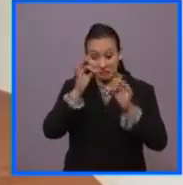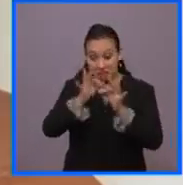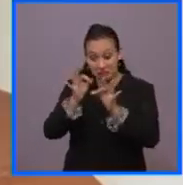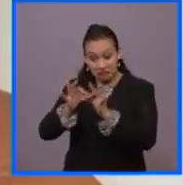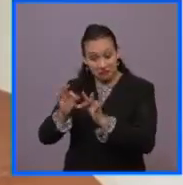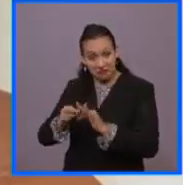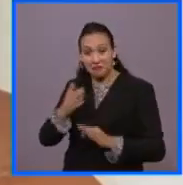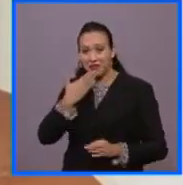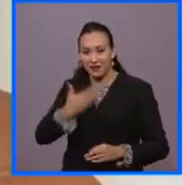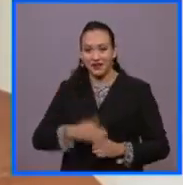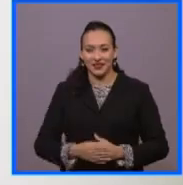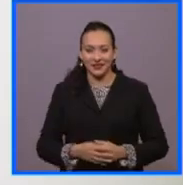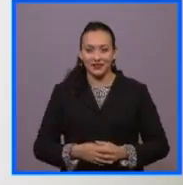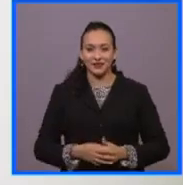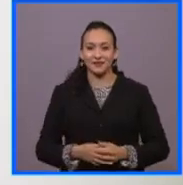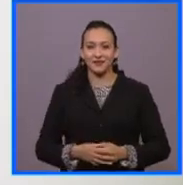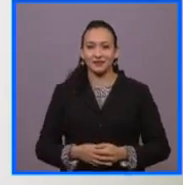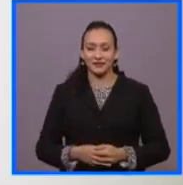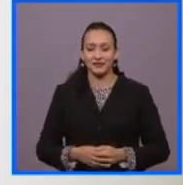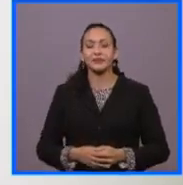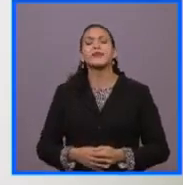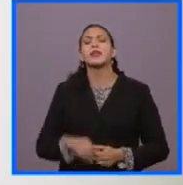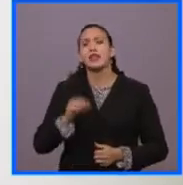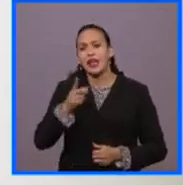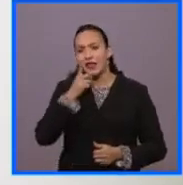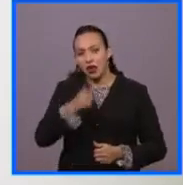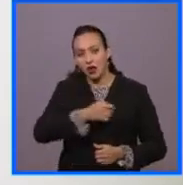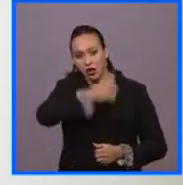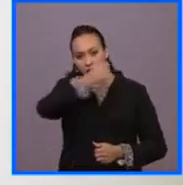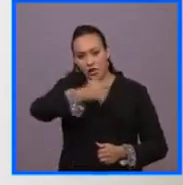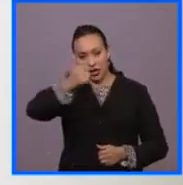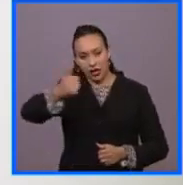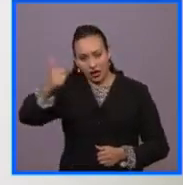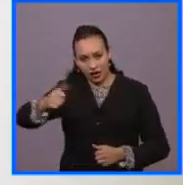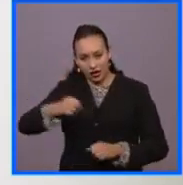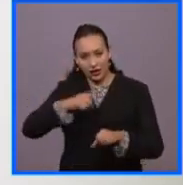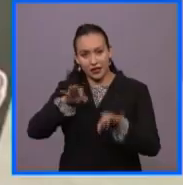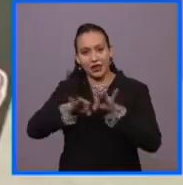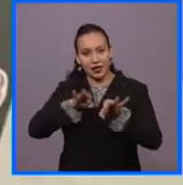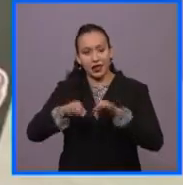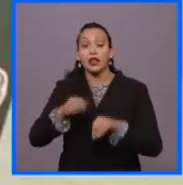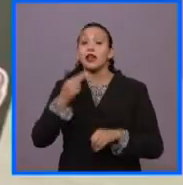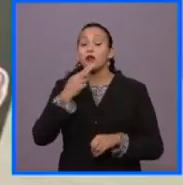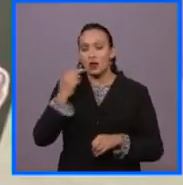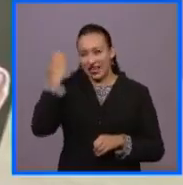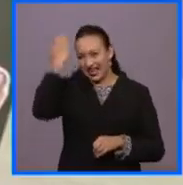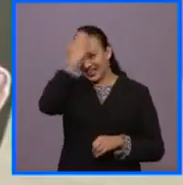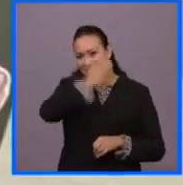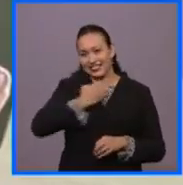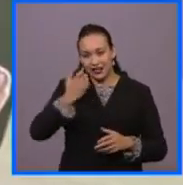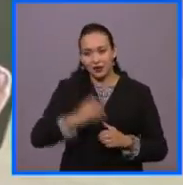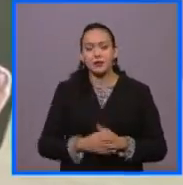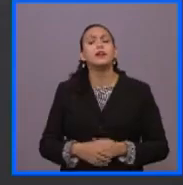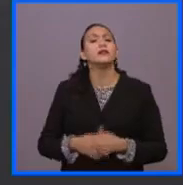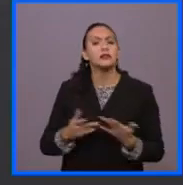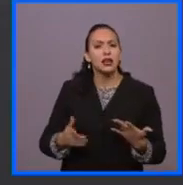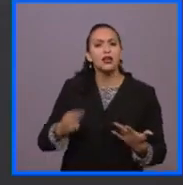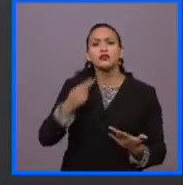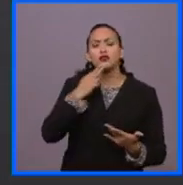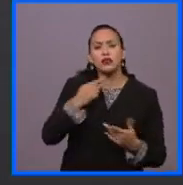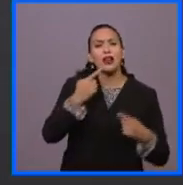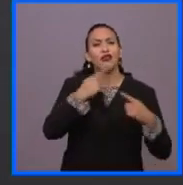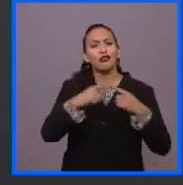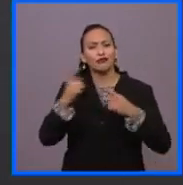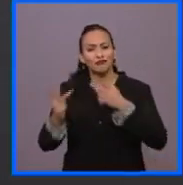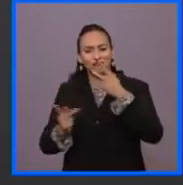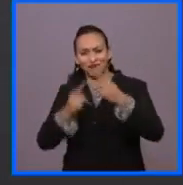las mesas de soporte. Destacó que en cada uno de los turnos de aplicación del examen se utilizaron reactivos diferentes